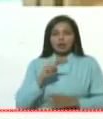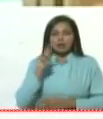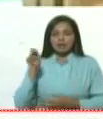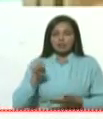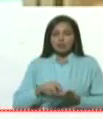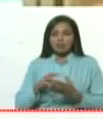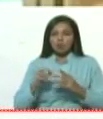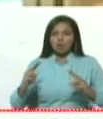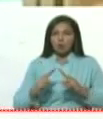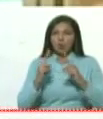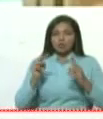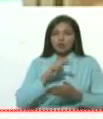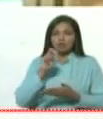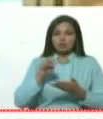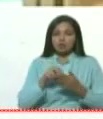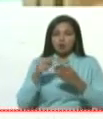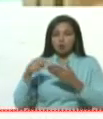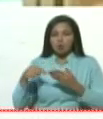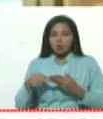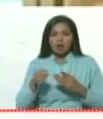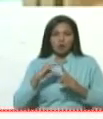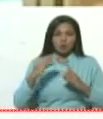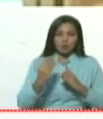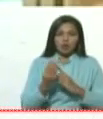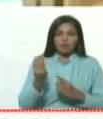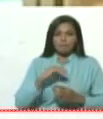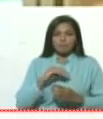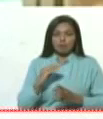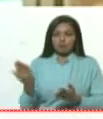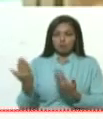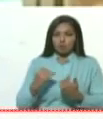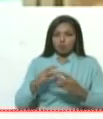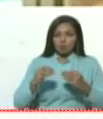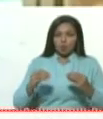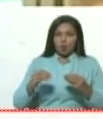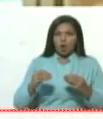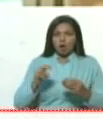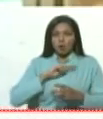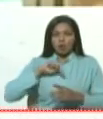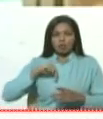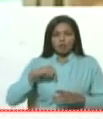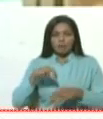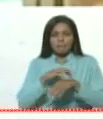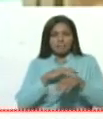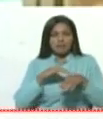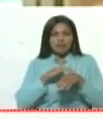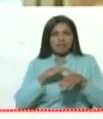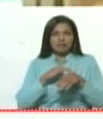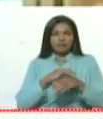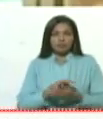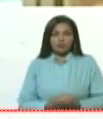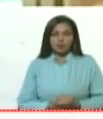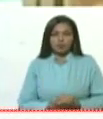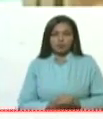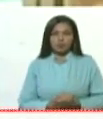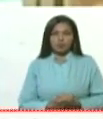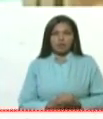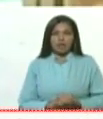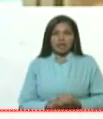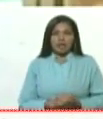proceso de encuentro nacional de los sectores culturales y que me trae el ministro Villegas. Castillete Armando